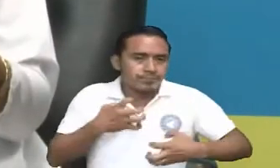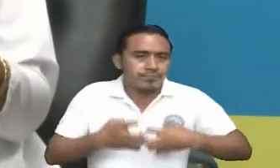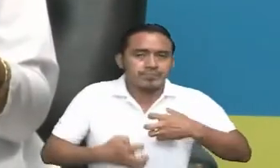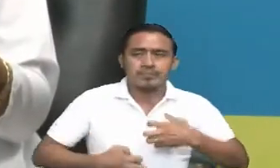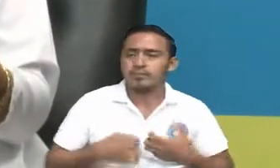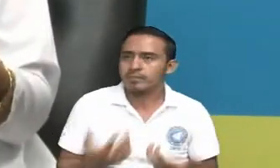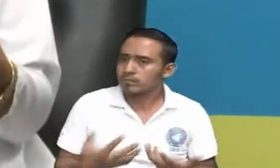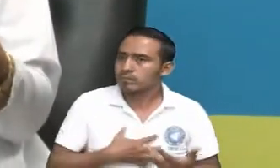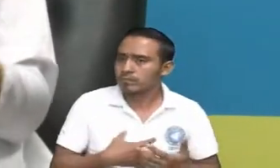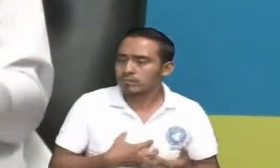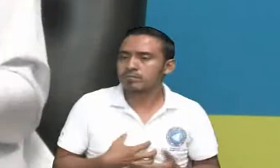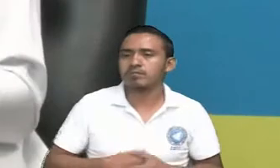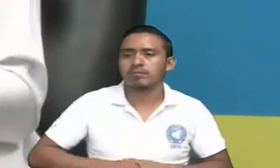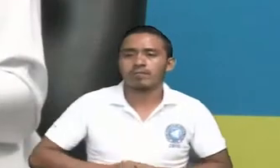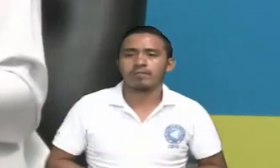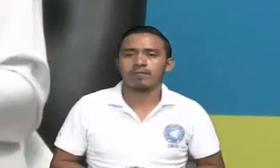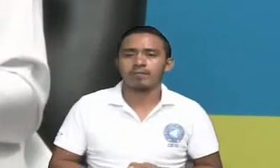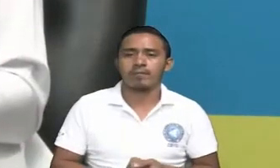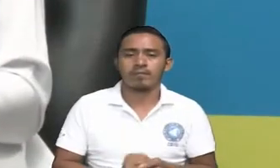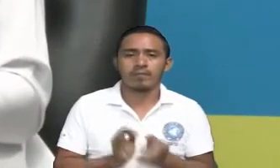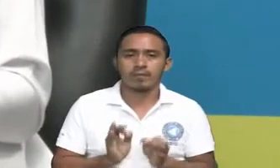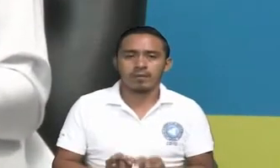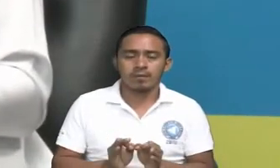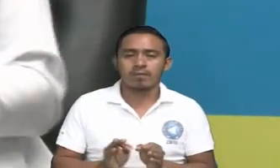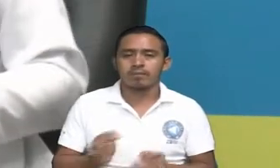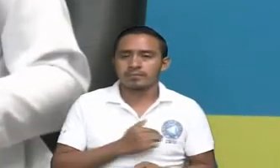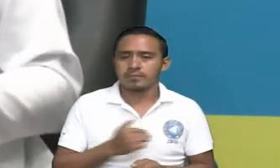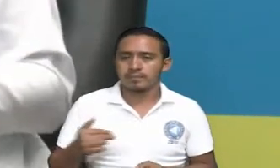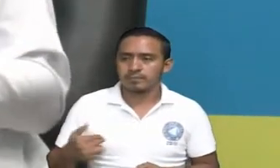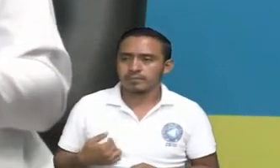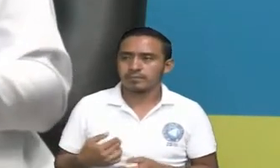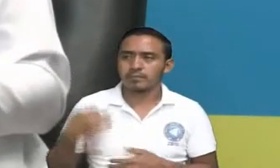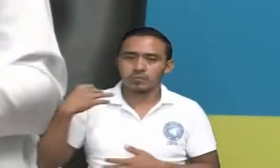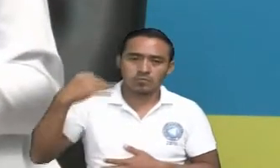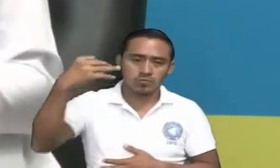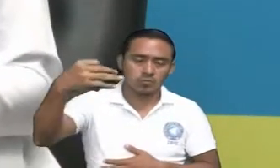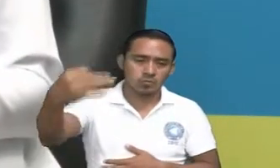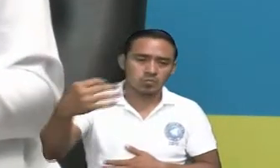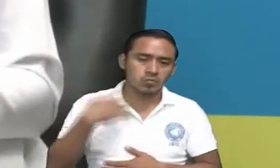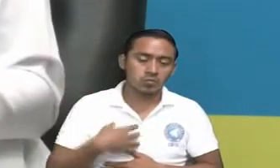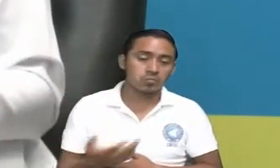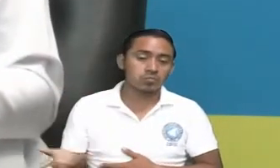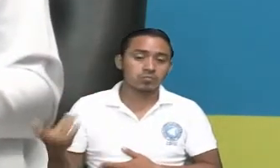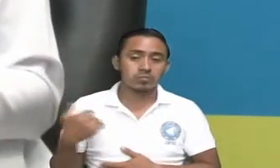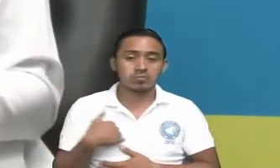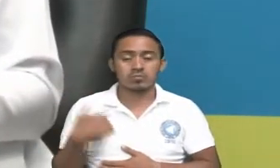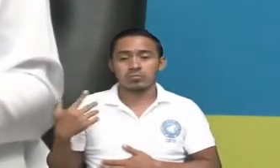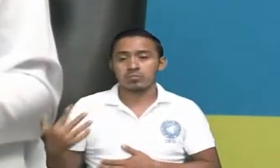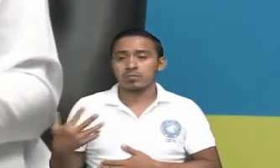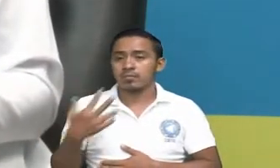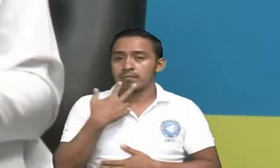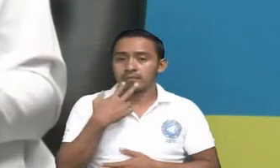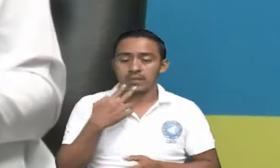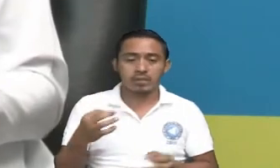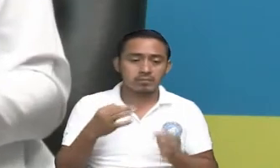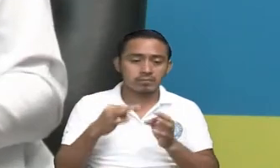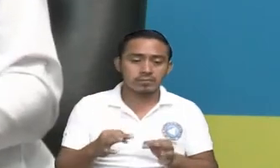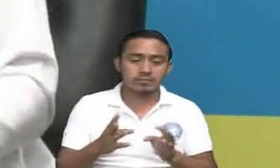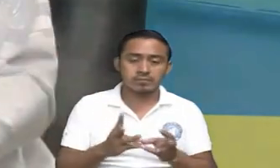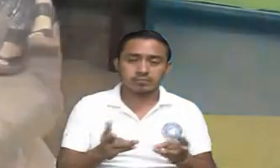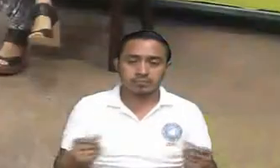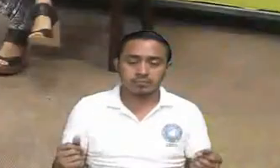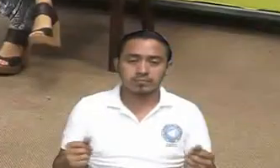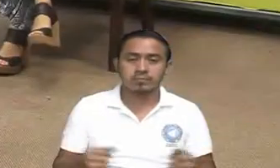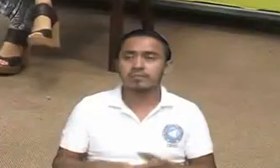mi comportamiento y esto me va a generar problemas futuros en el caso que yo no los esté resolviendo ahorita. Ok,